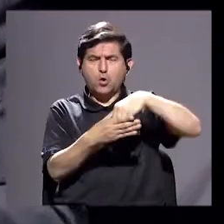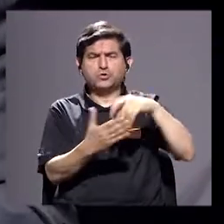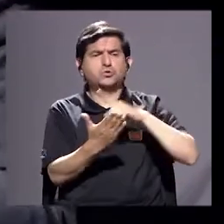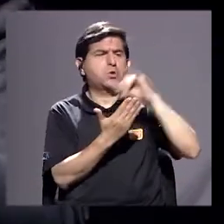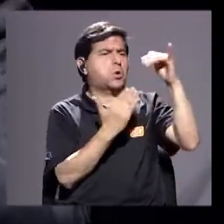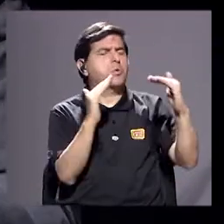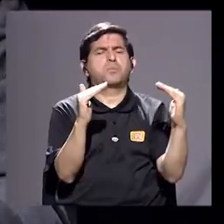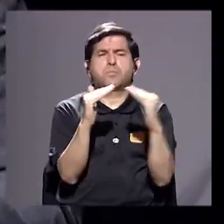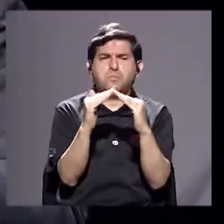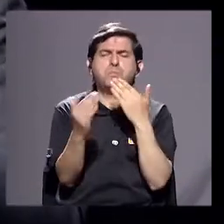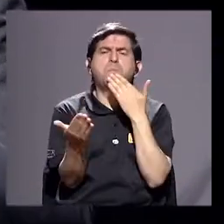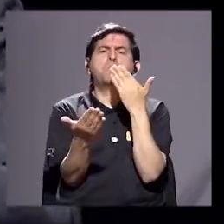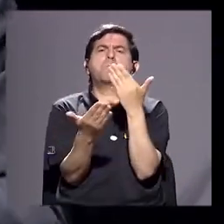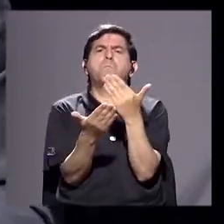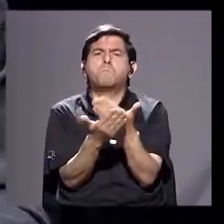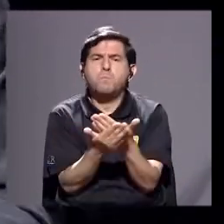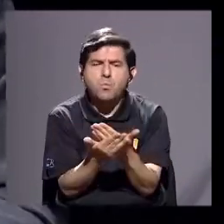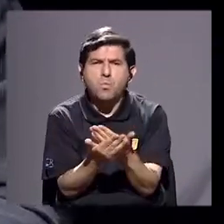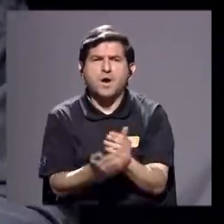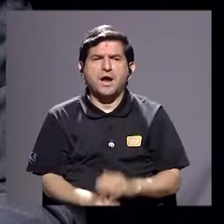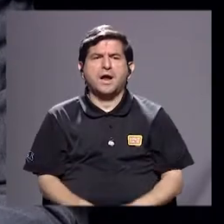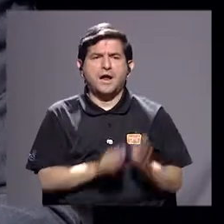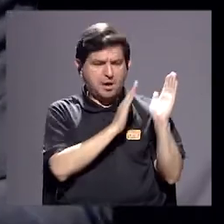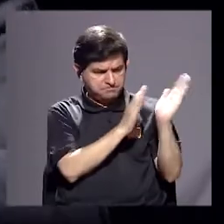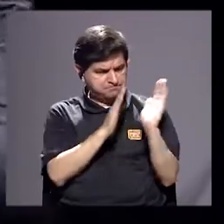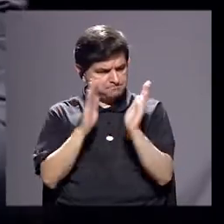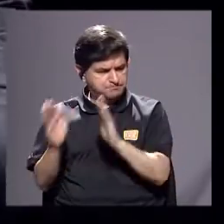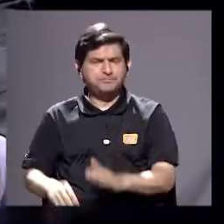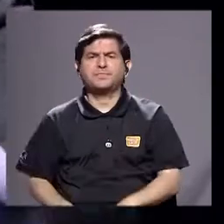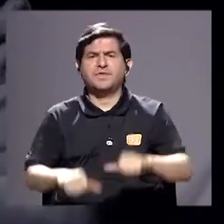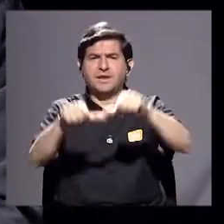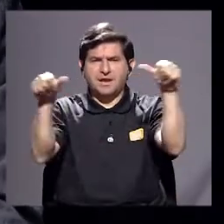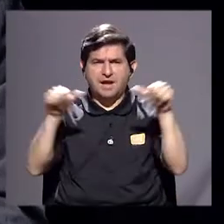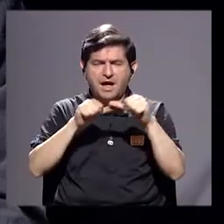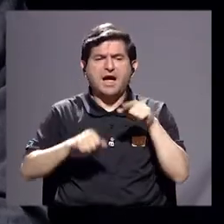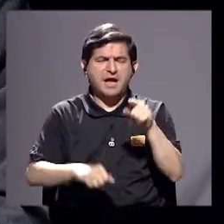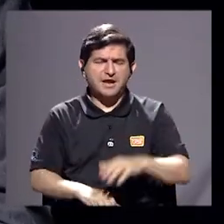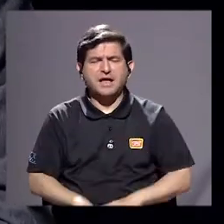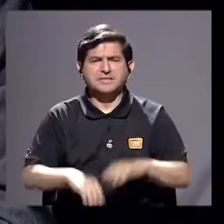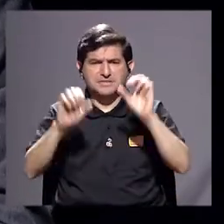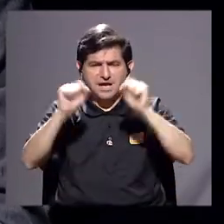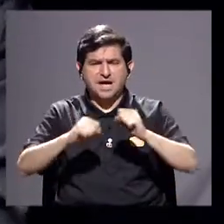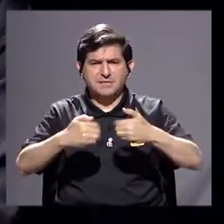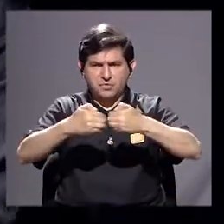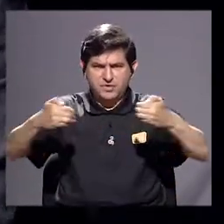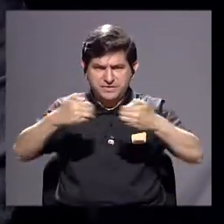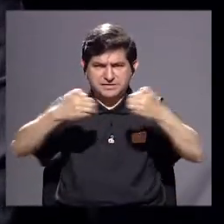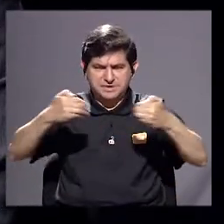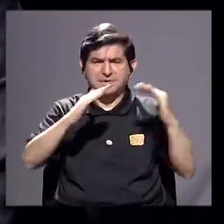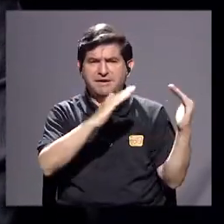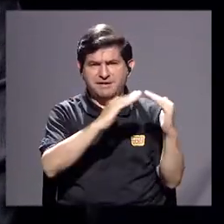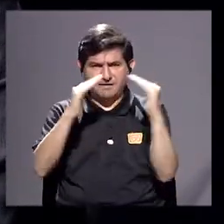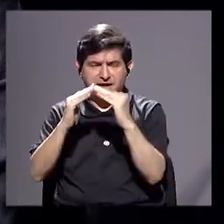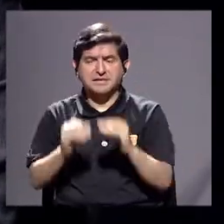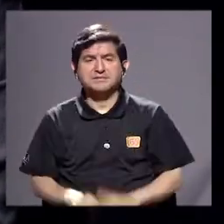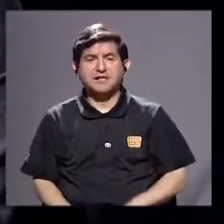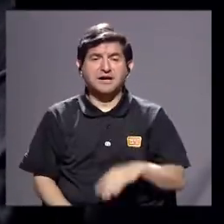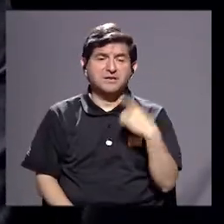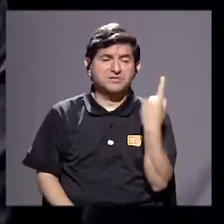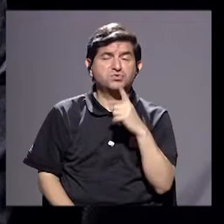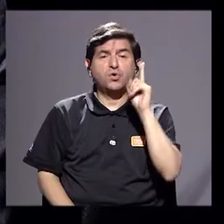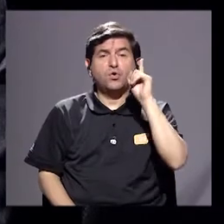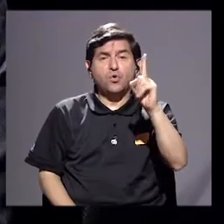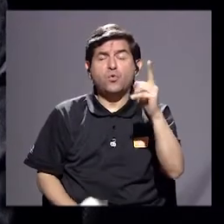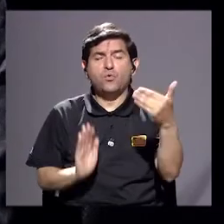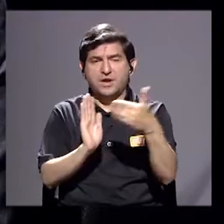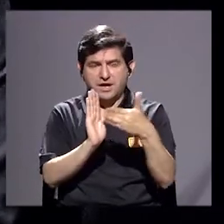con un muy buen con una muy buena planificación con áreas de amortiguamiento entre las casas posiblemente sea de una sola casa donde una